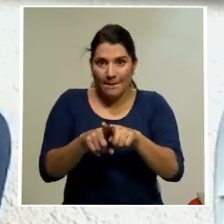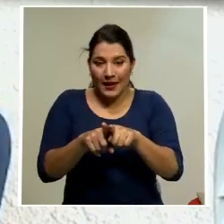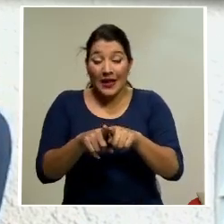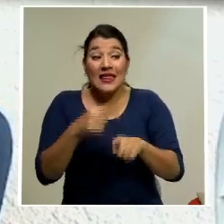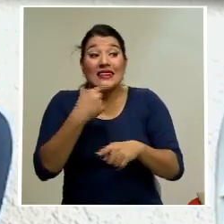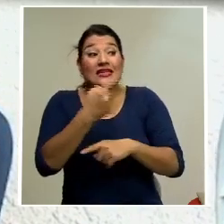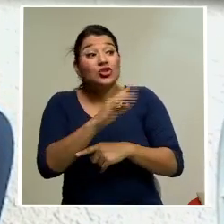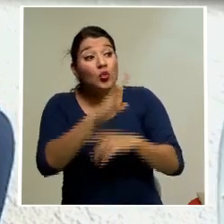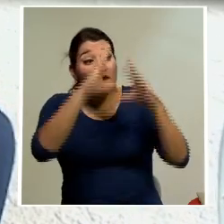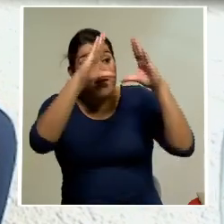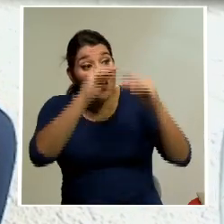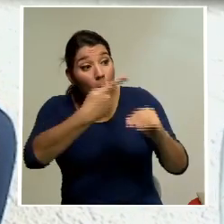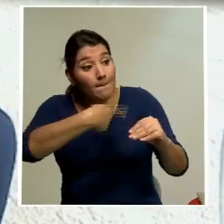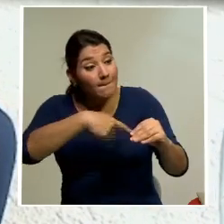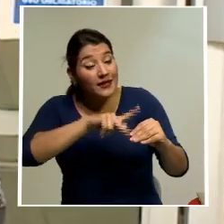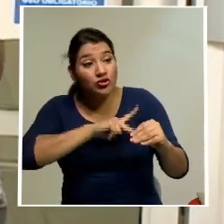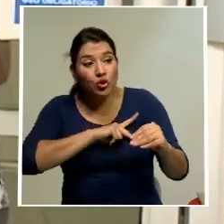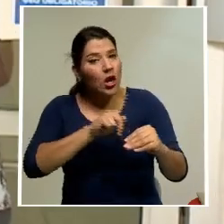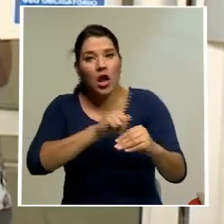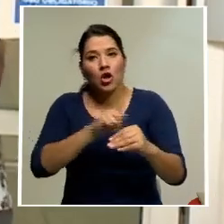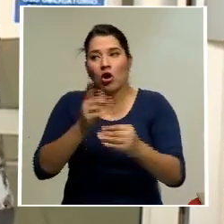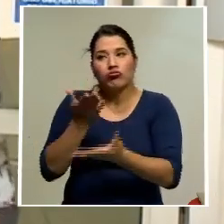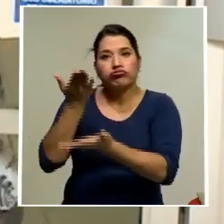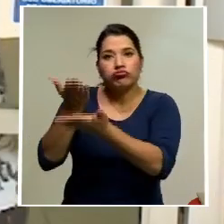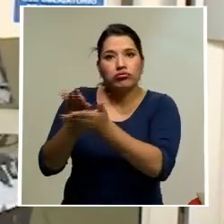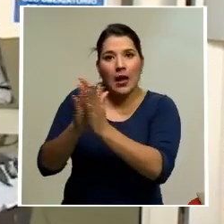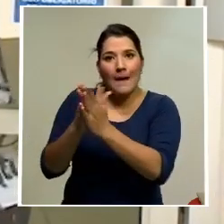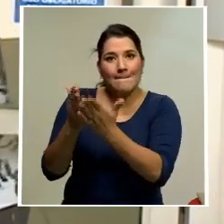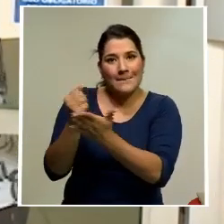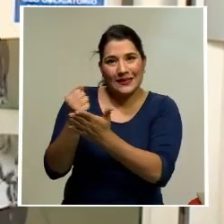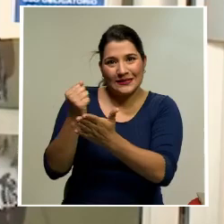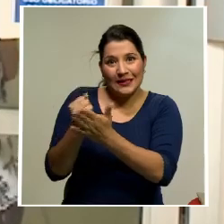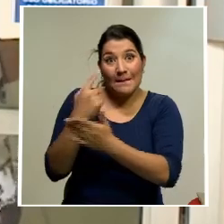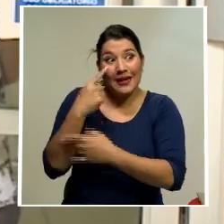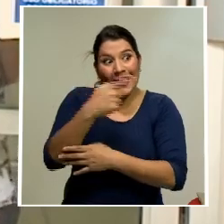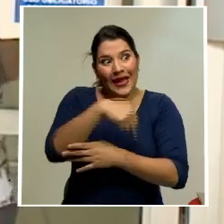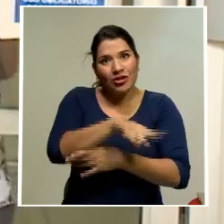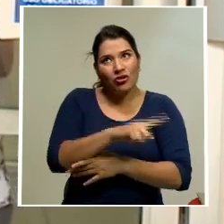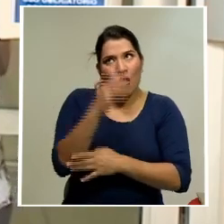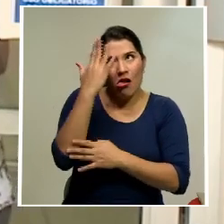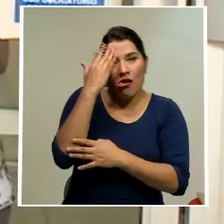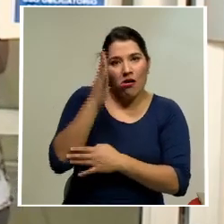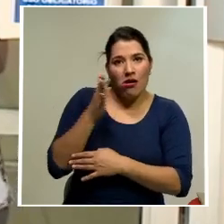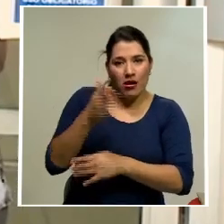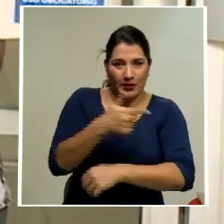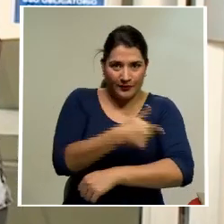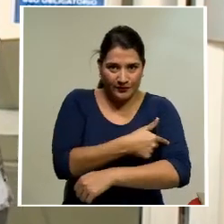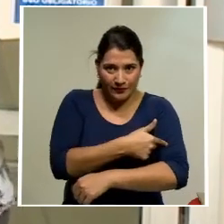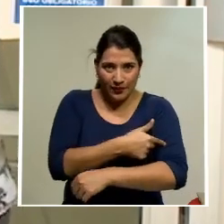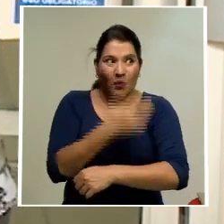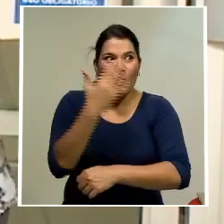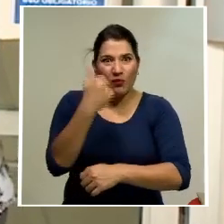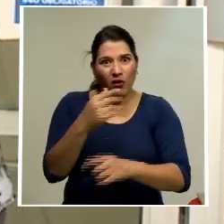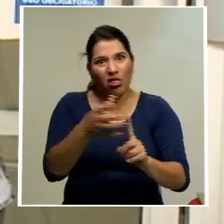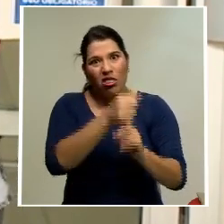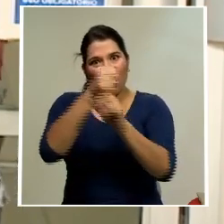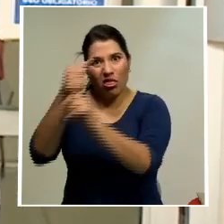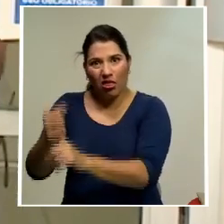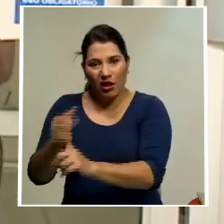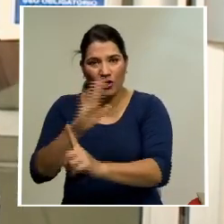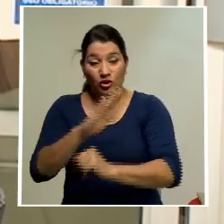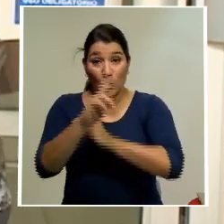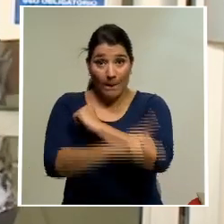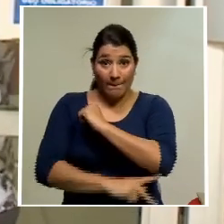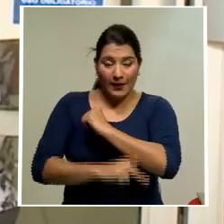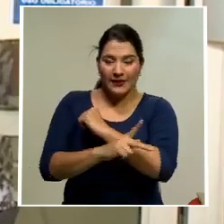no será compartida con autoridades de migración para que no teman ir a vacunarse. En Costa Rica también existe el llamado de la defensora de